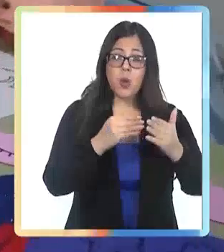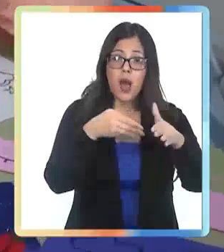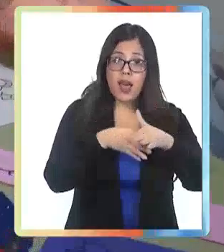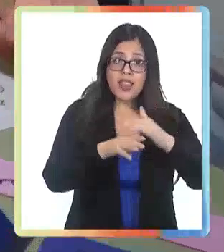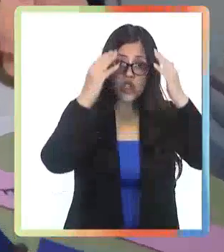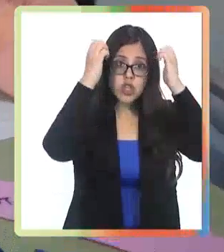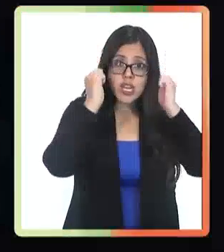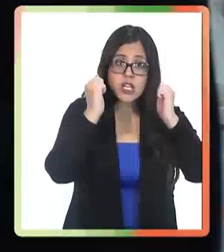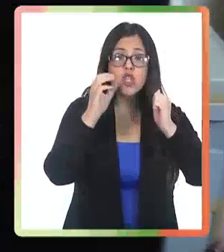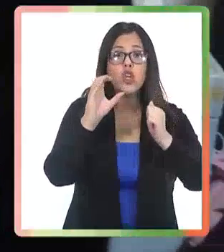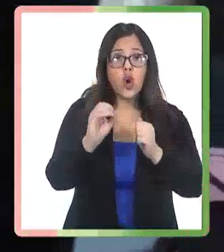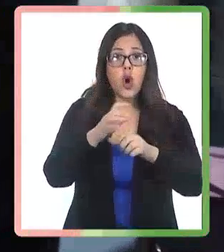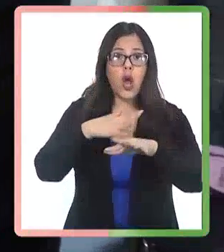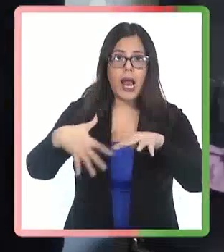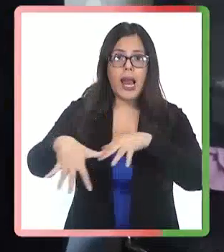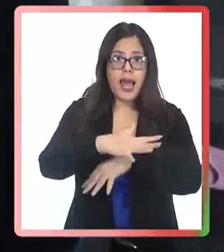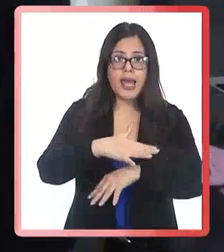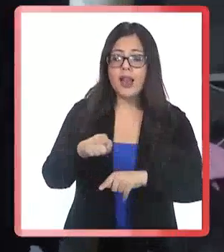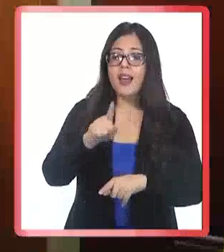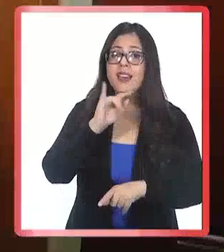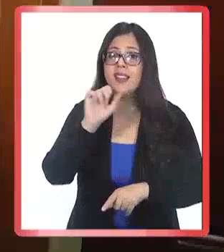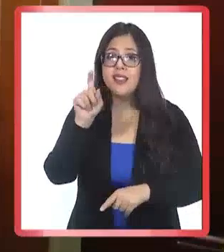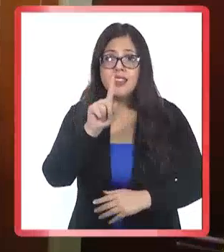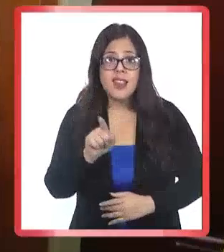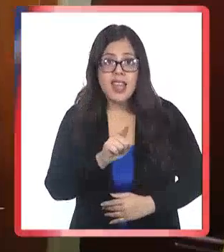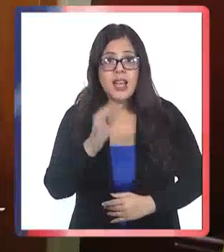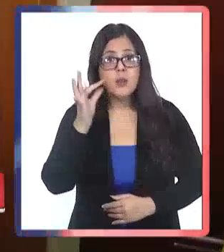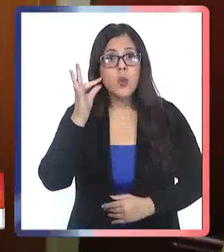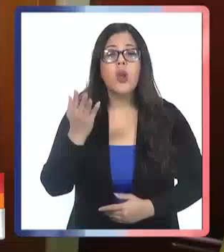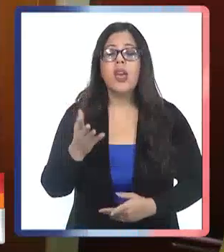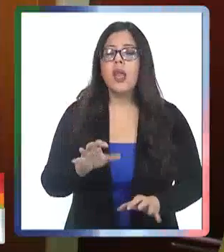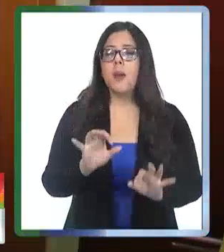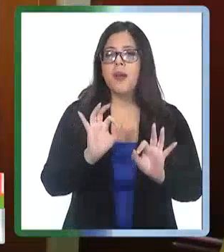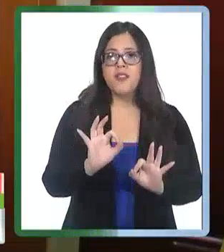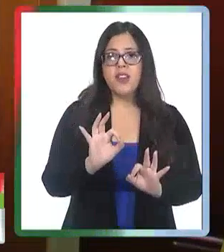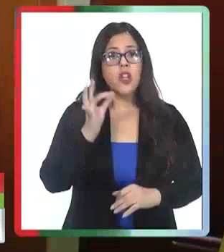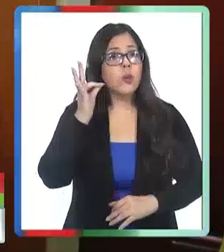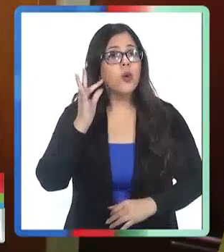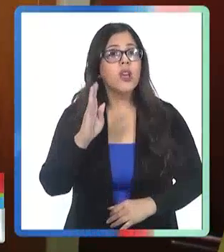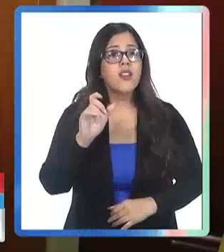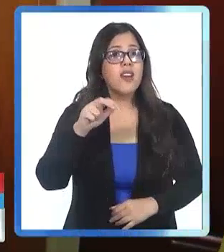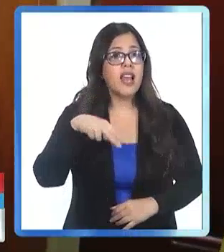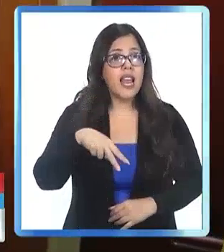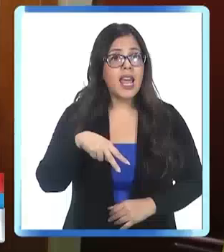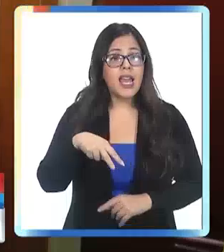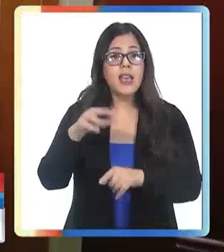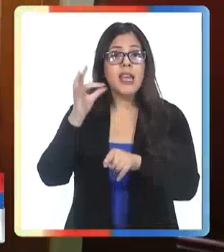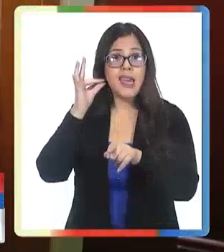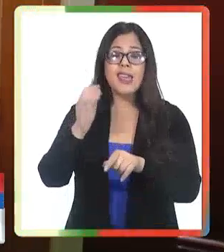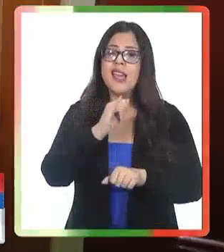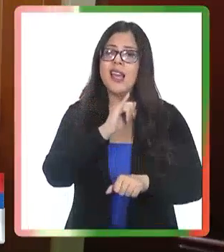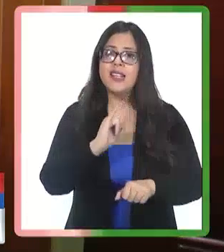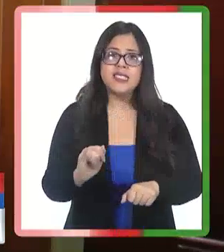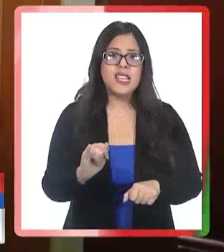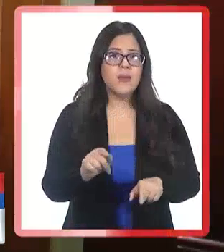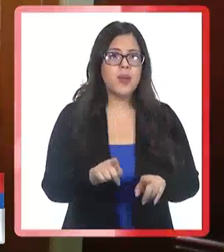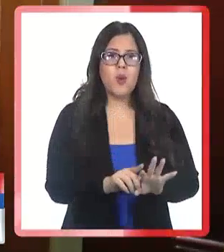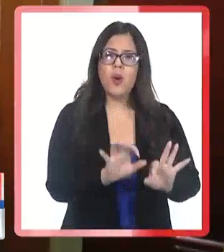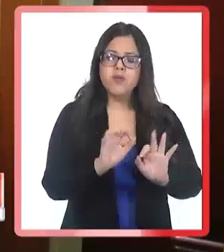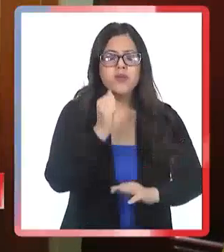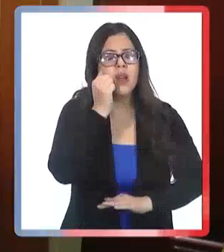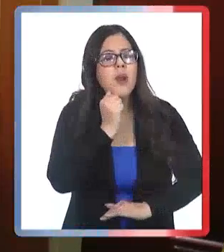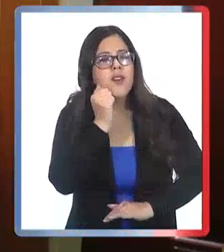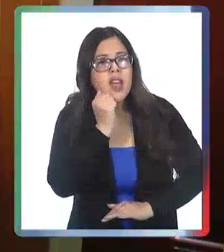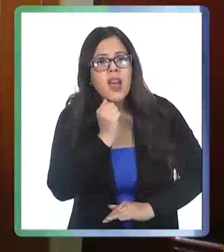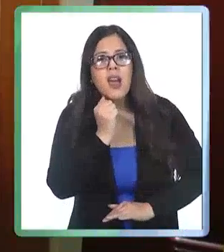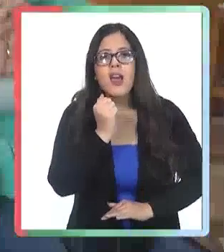de Quellón o en la isla. Las tías son geniales, la cita Belén, de que la conozco, ella siempre con su amabilidad, con